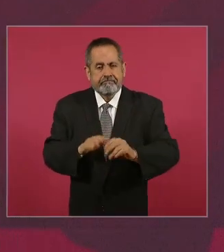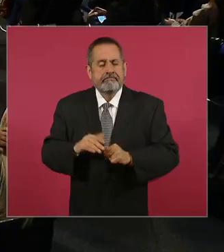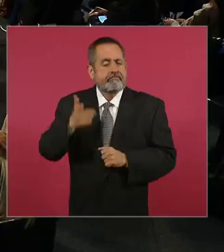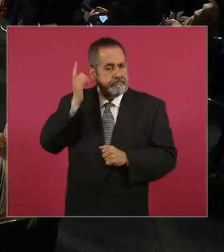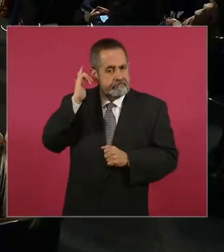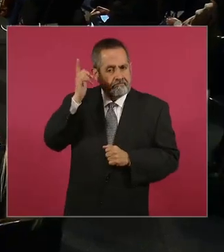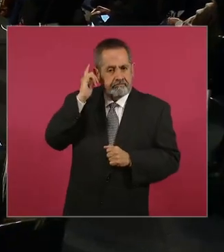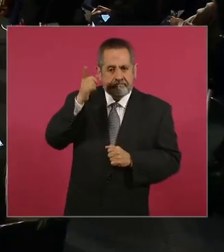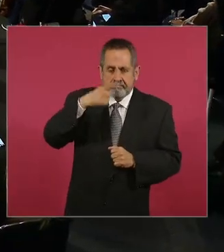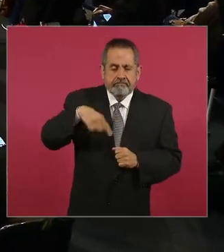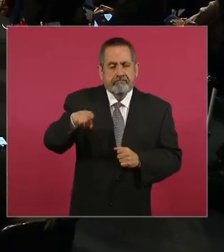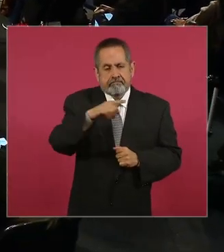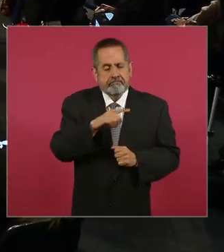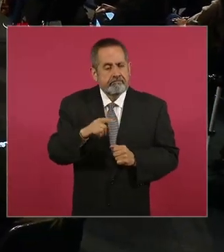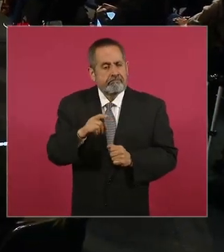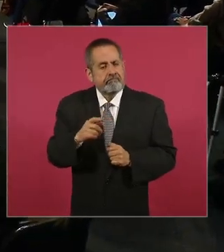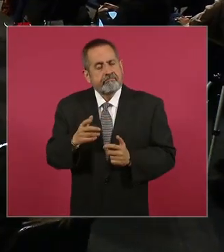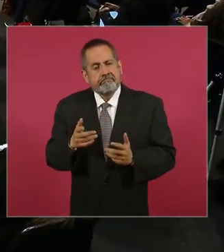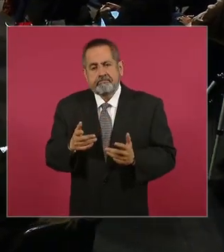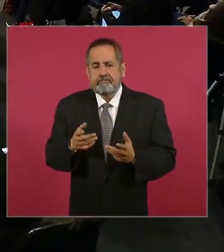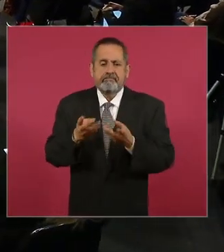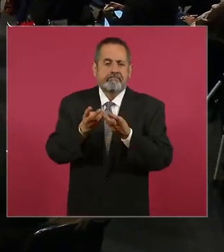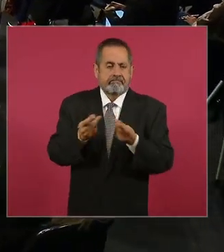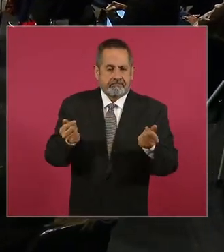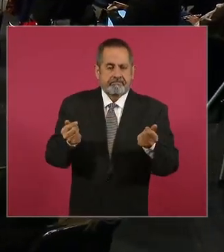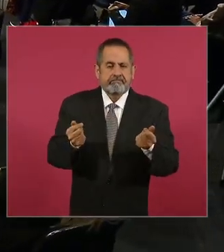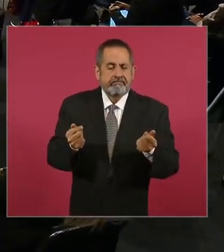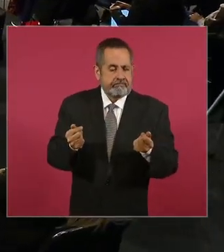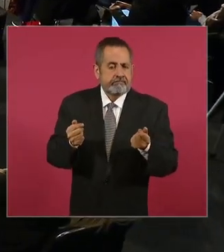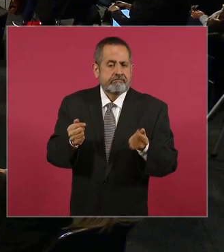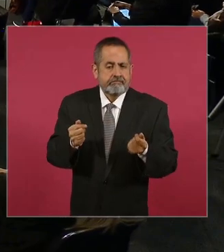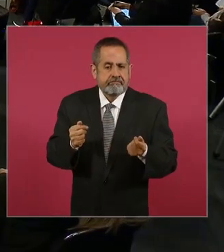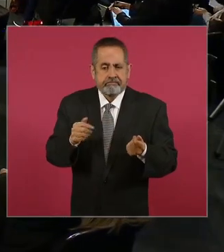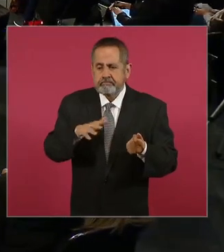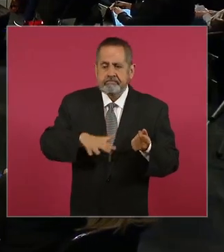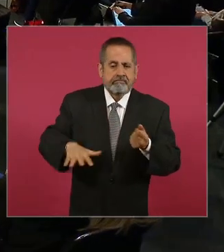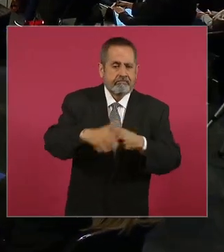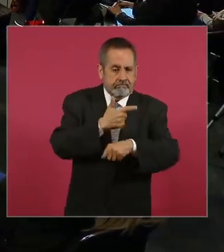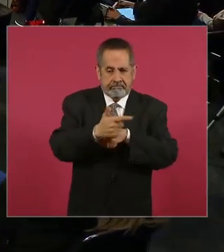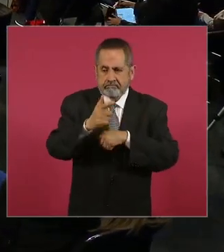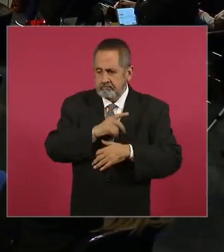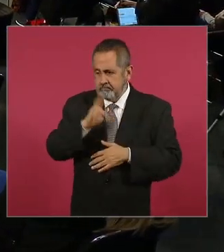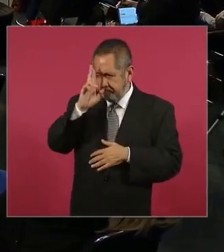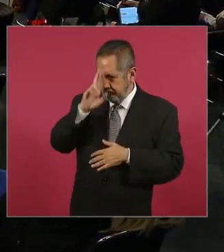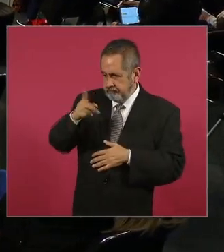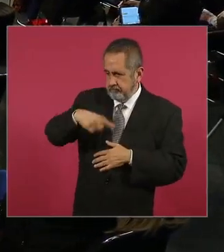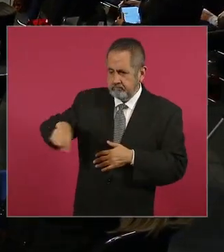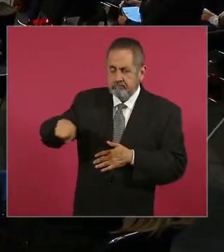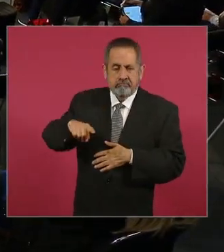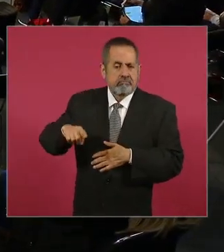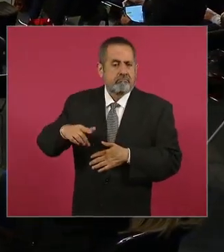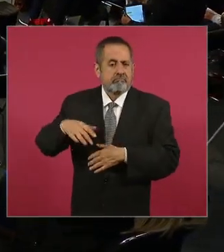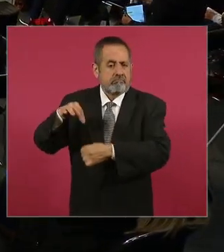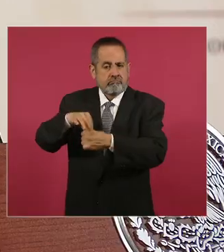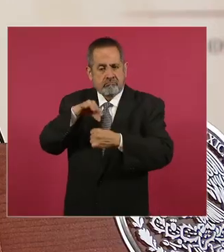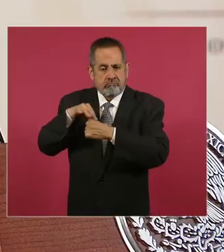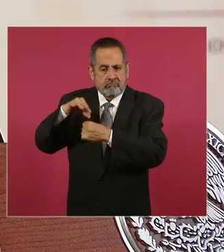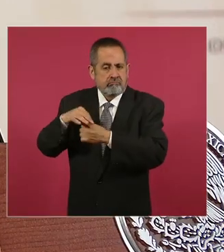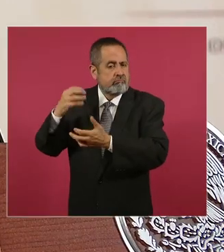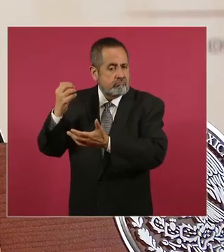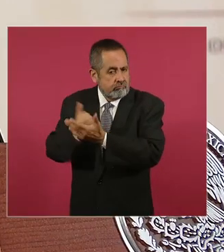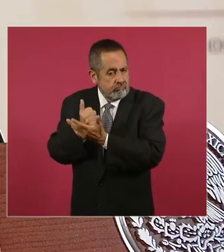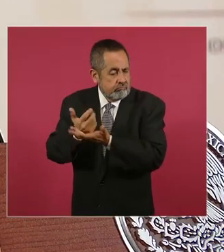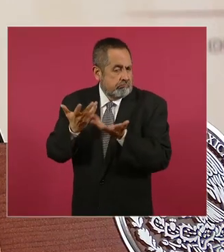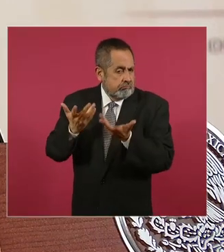deseamos que se resuelva la situación, que se respete la voluntad del pueblo de